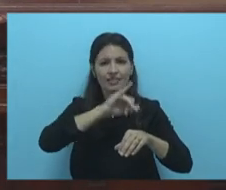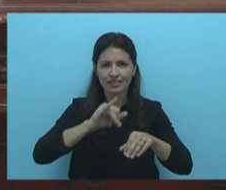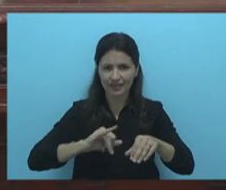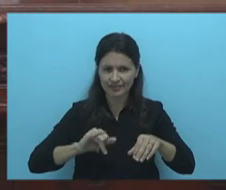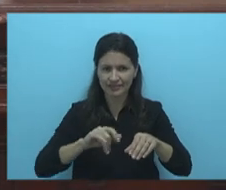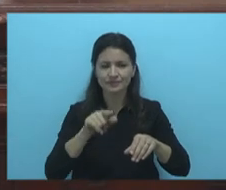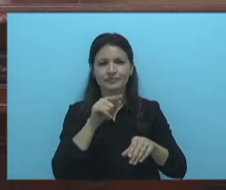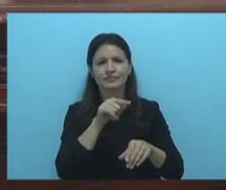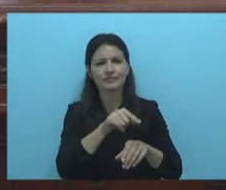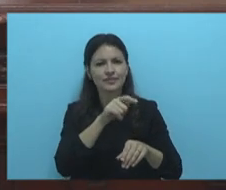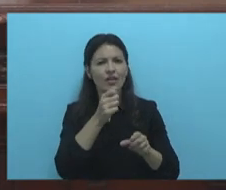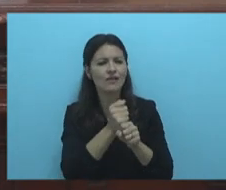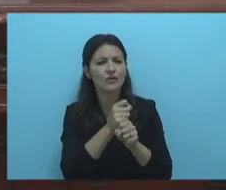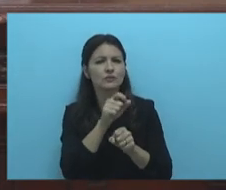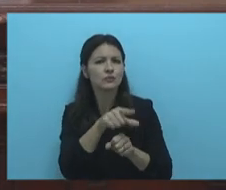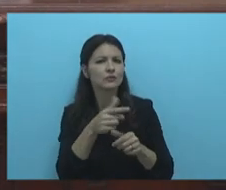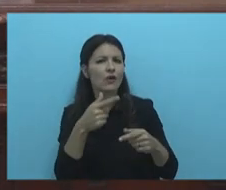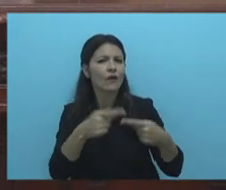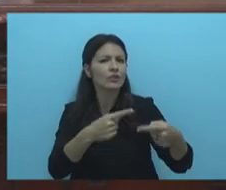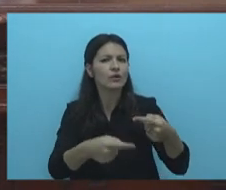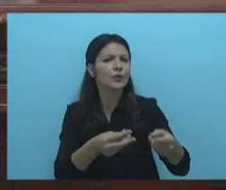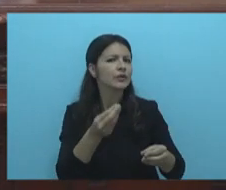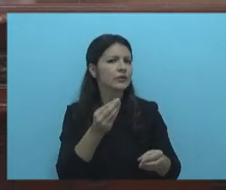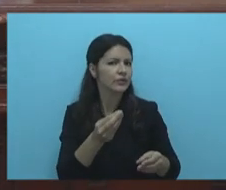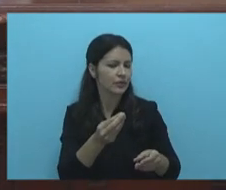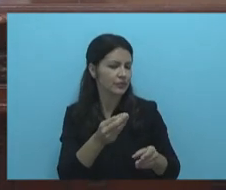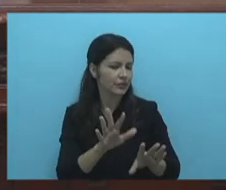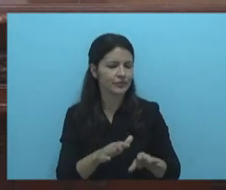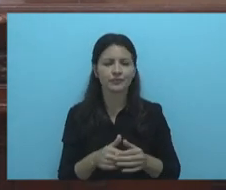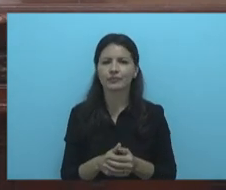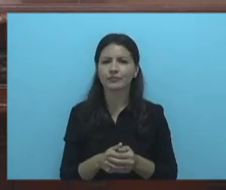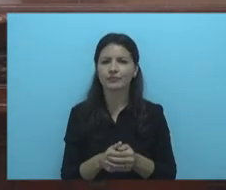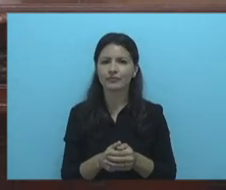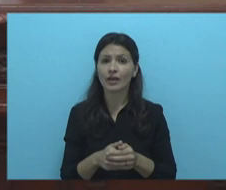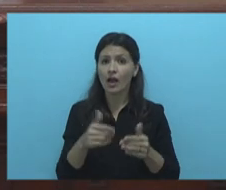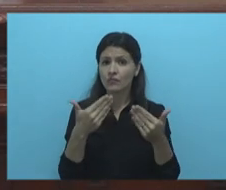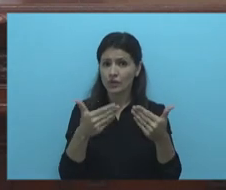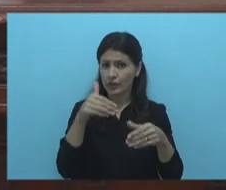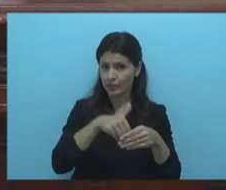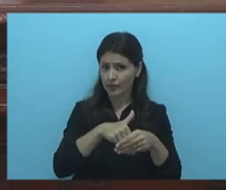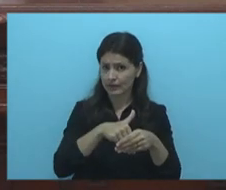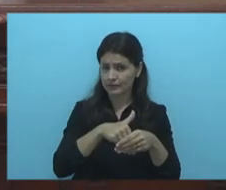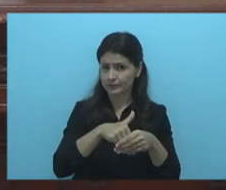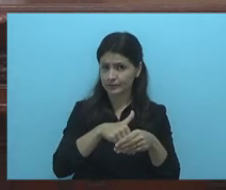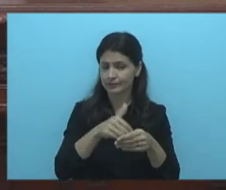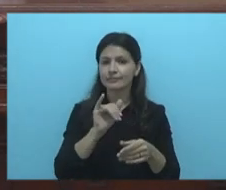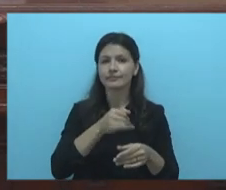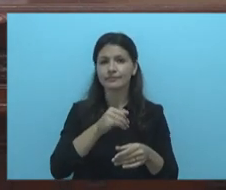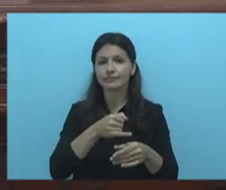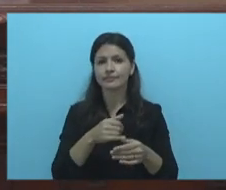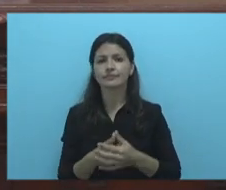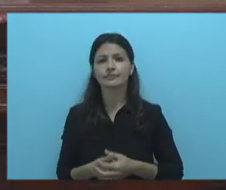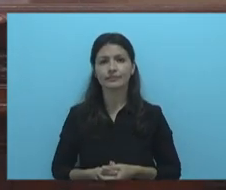A consideración el tratamiento sobre tablas del proyecto de comunicación. A votación, resulta